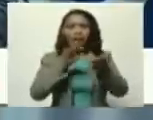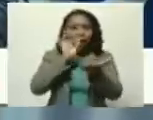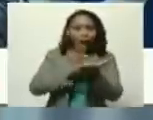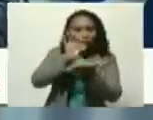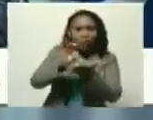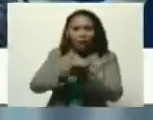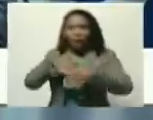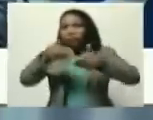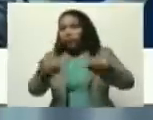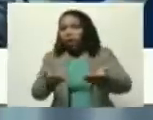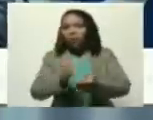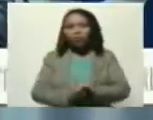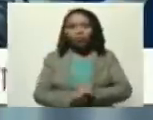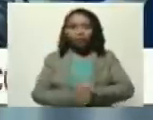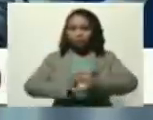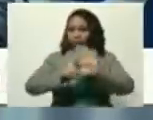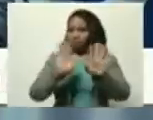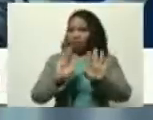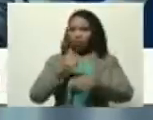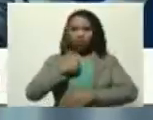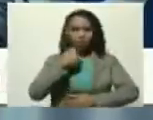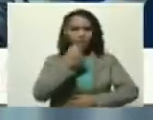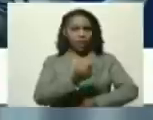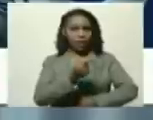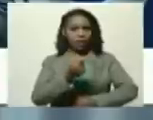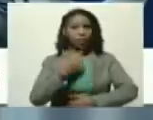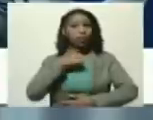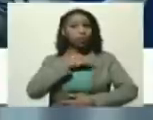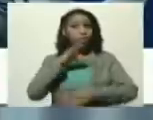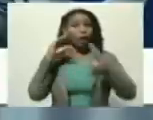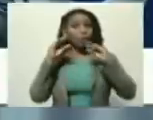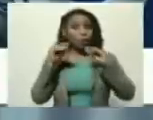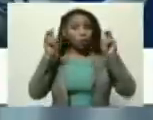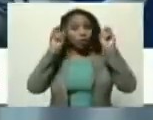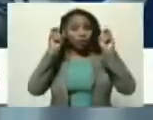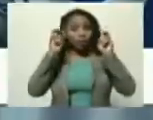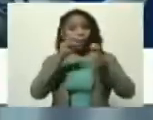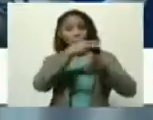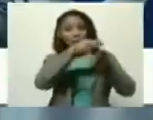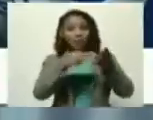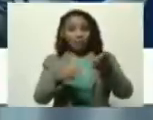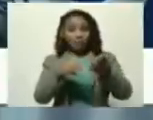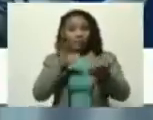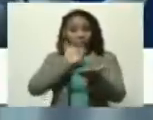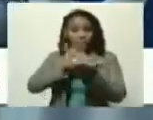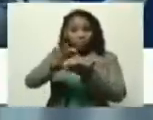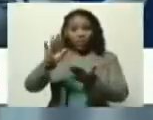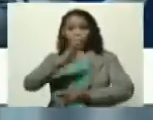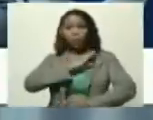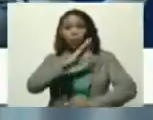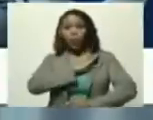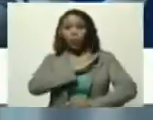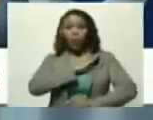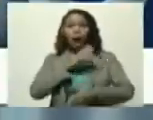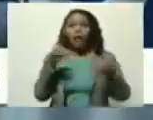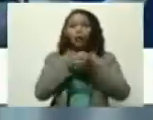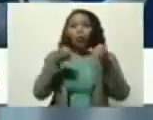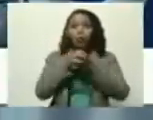que, como ya lo dije, si estamos hablando de material estratégico perteneciente a